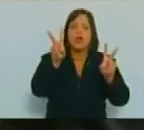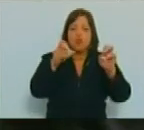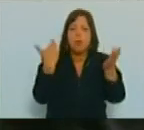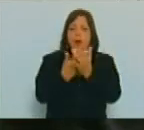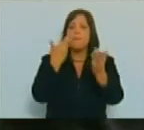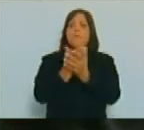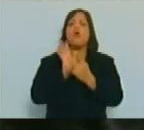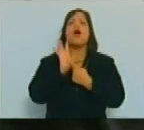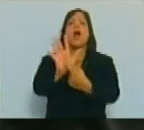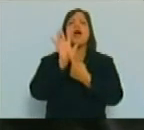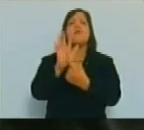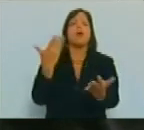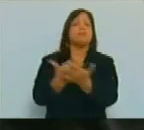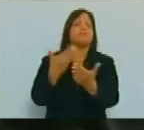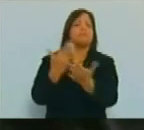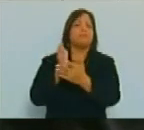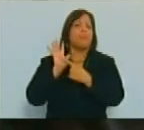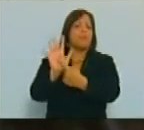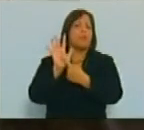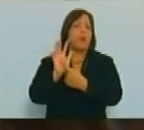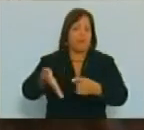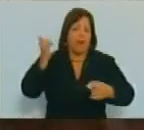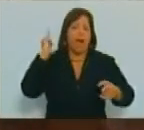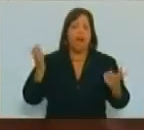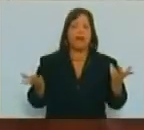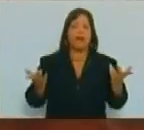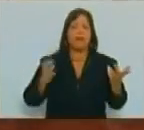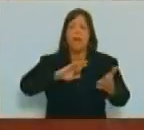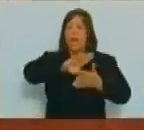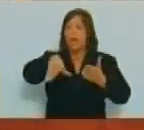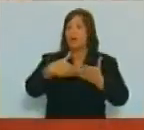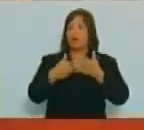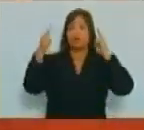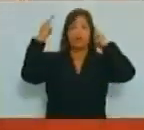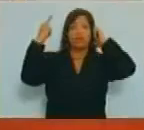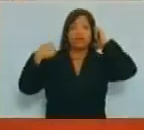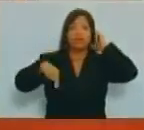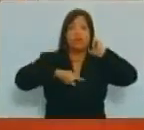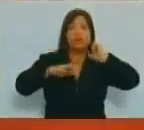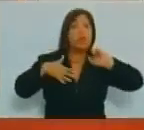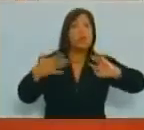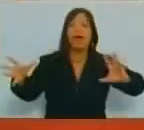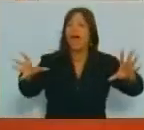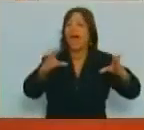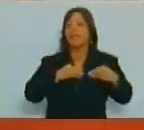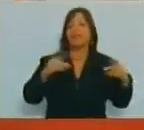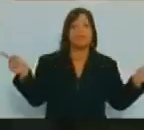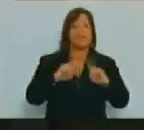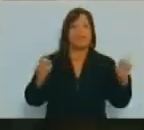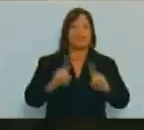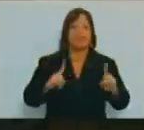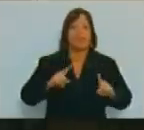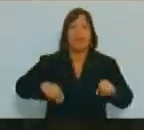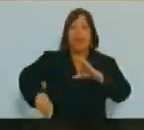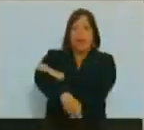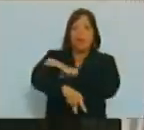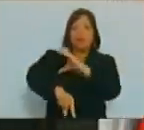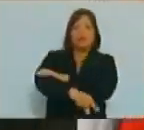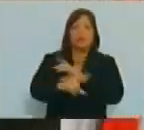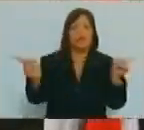me remito entonces todos los otros cadernos compatriotas a esta derecha que